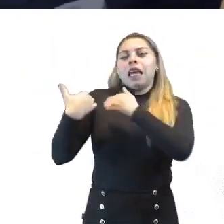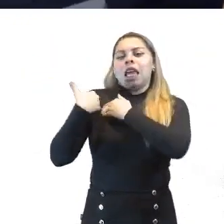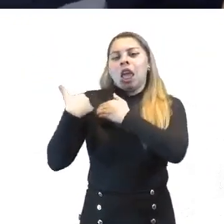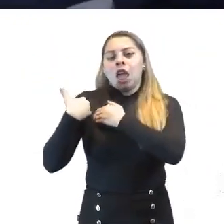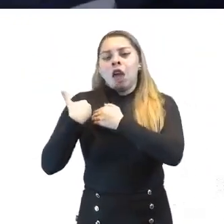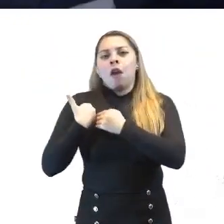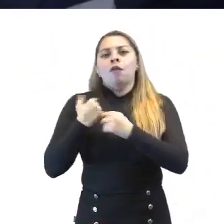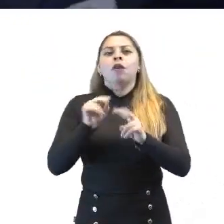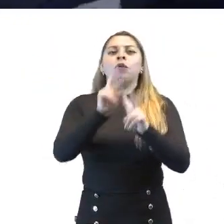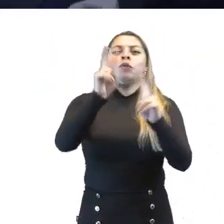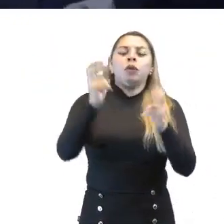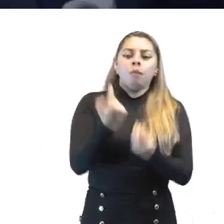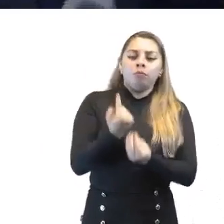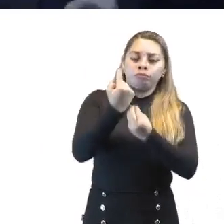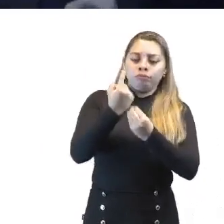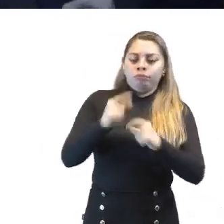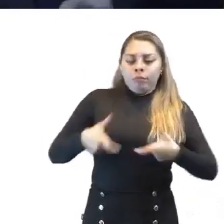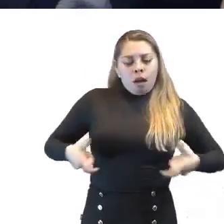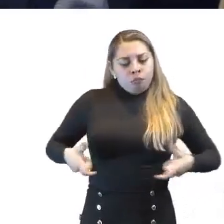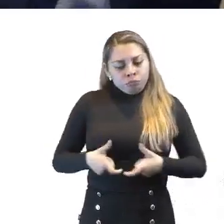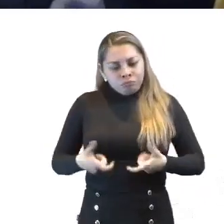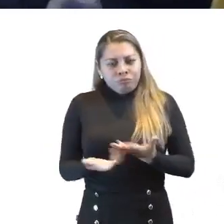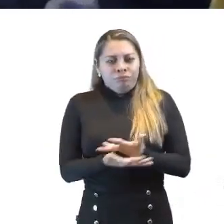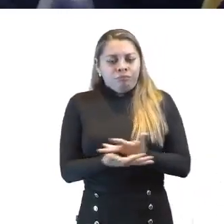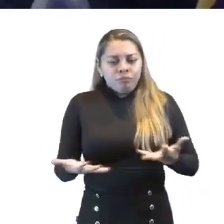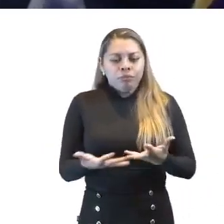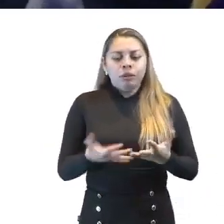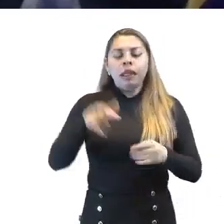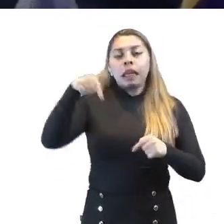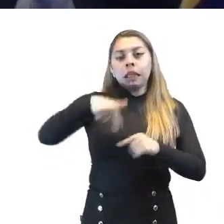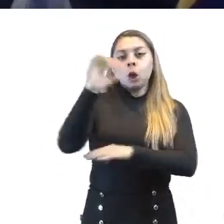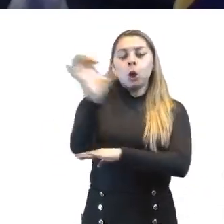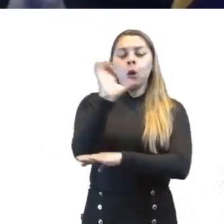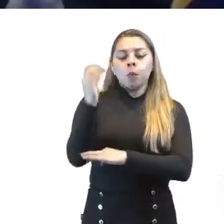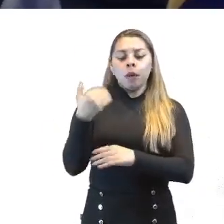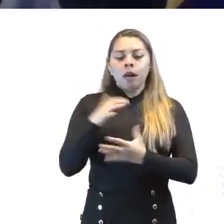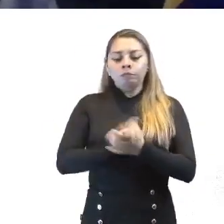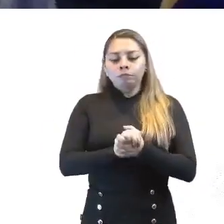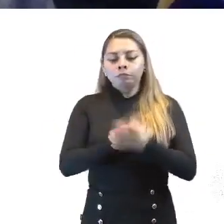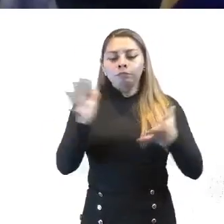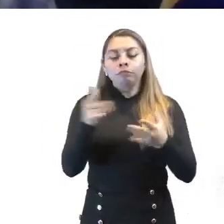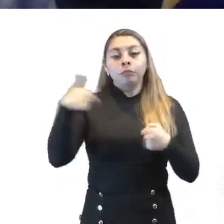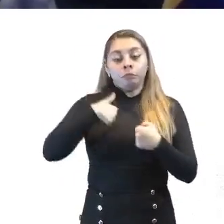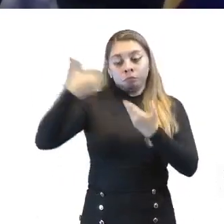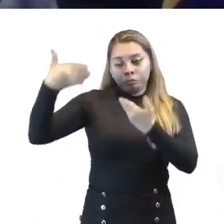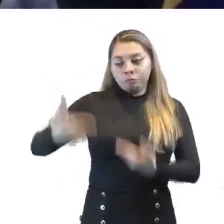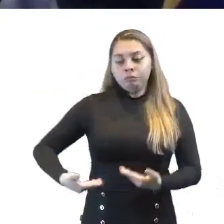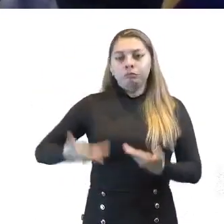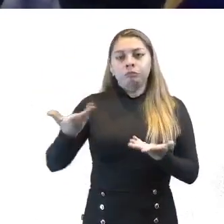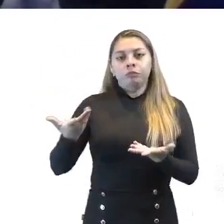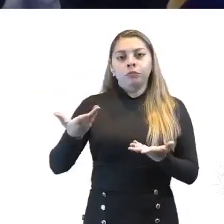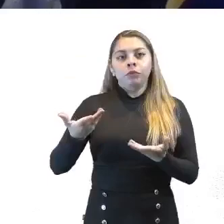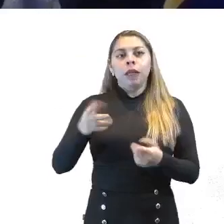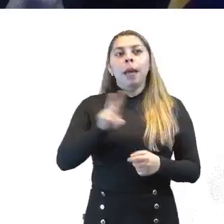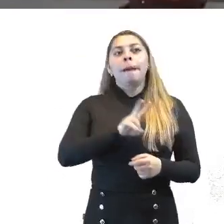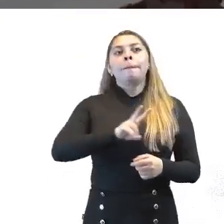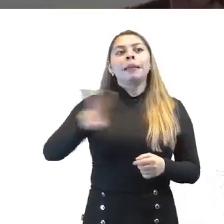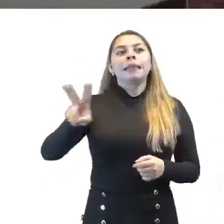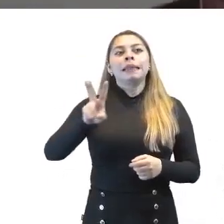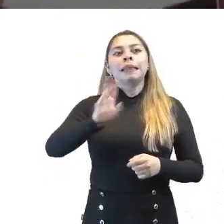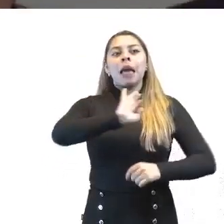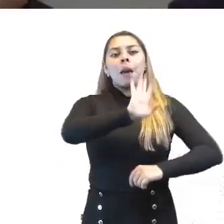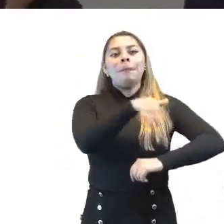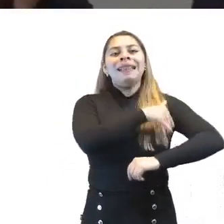diplomáticas acreditadas en Colombia. Saludo y presento ante ustedes a la viceministra de